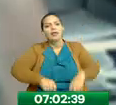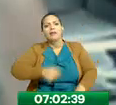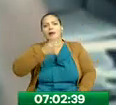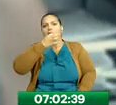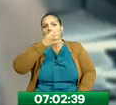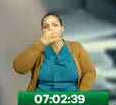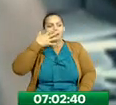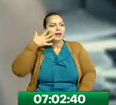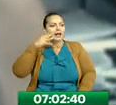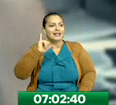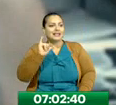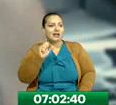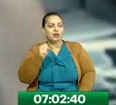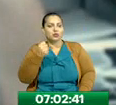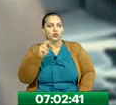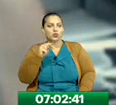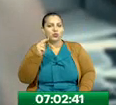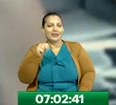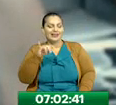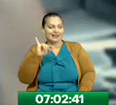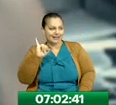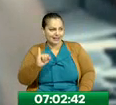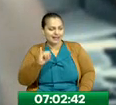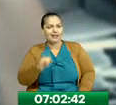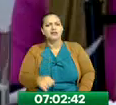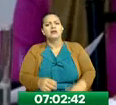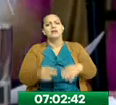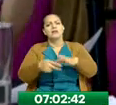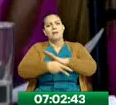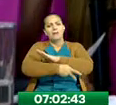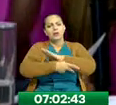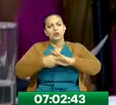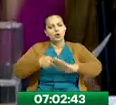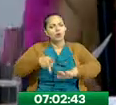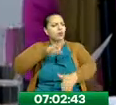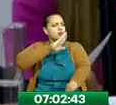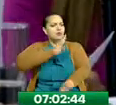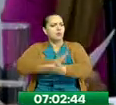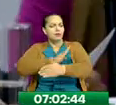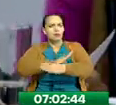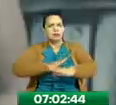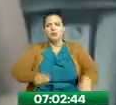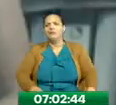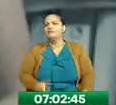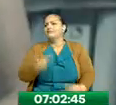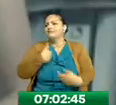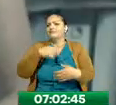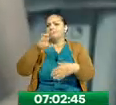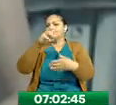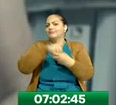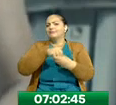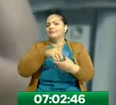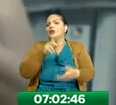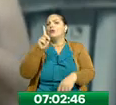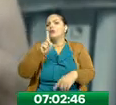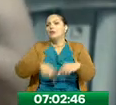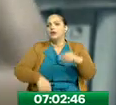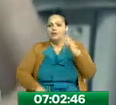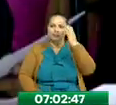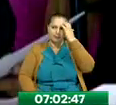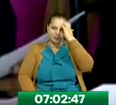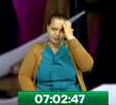Sobre el caso Loyo, en donde existiría un supuesto tráfico de influencias, defendió la contratación del exfuncionario a pesar de sus antecedentes